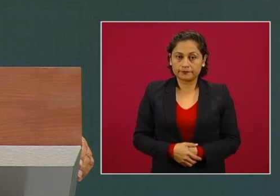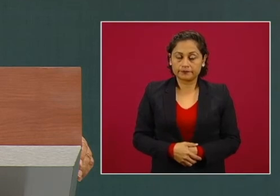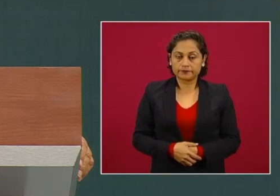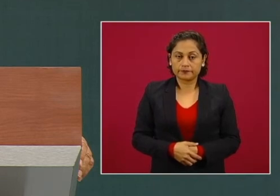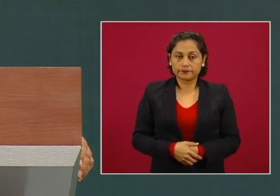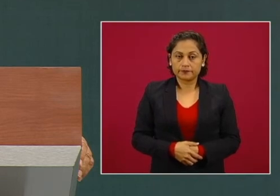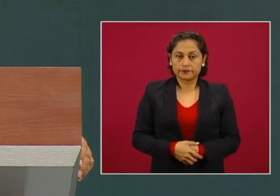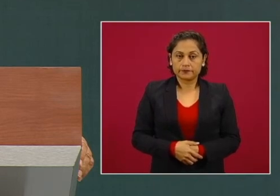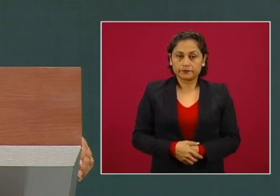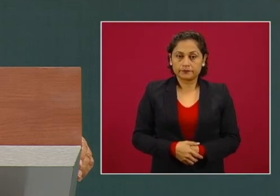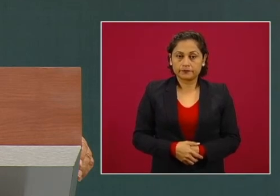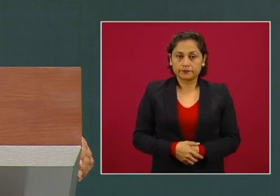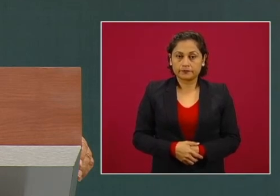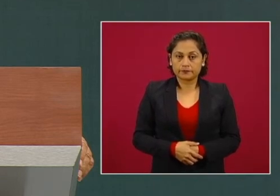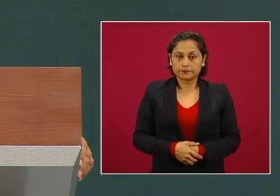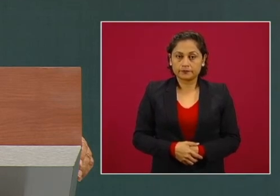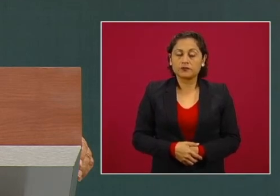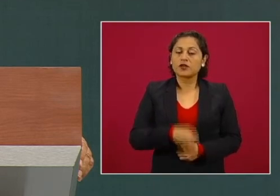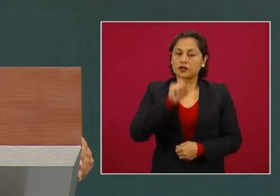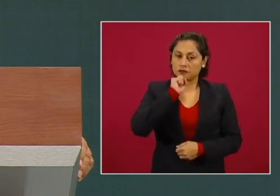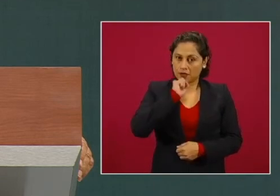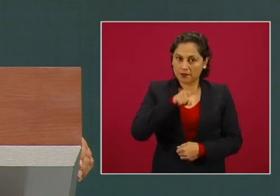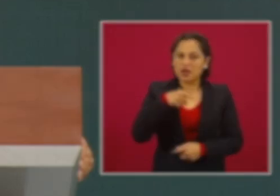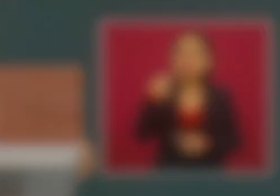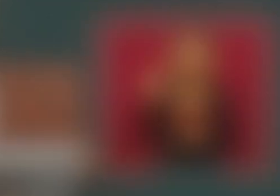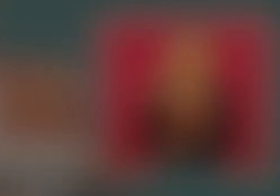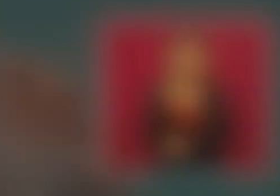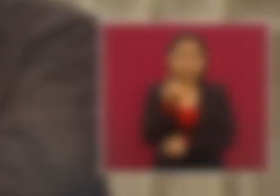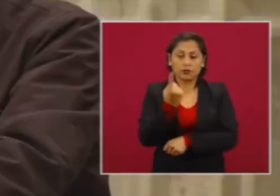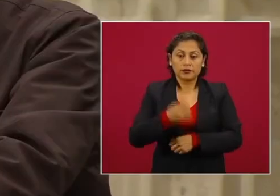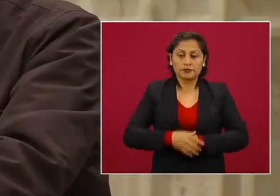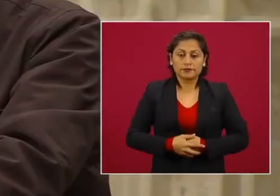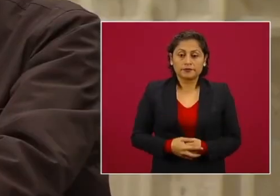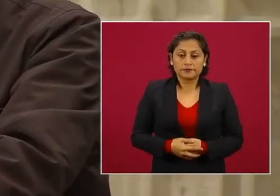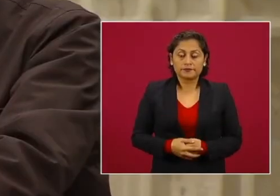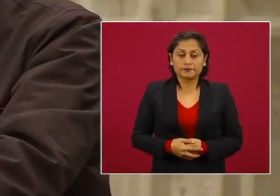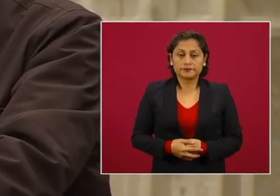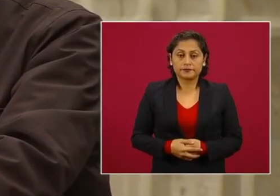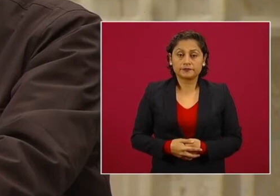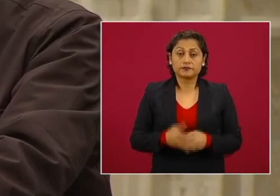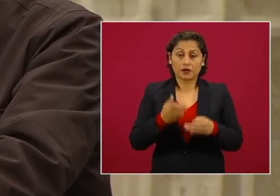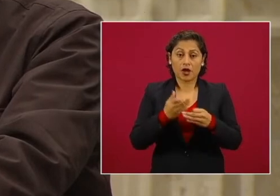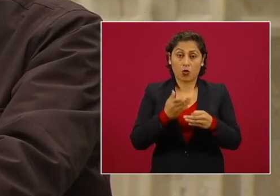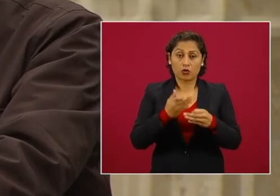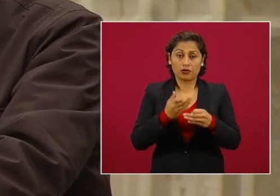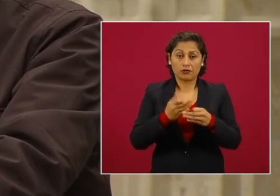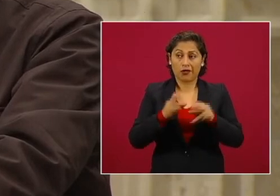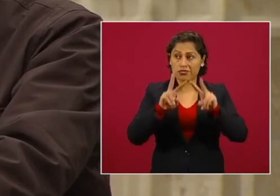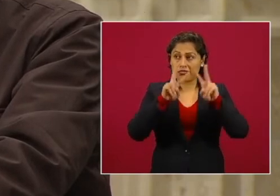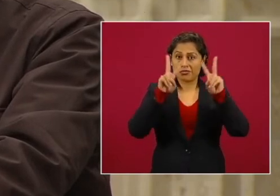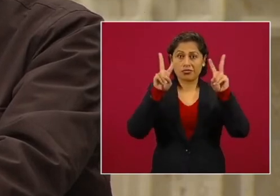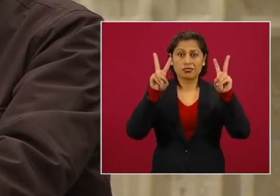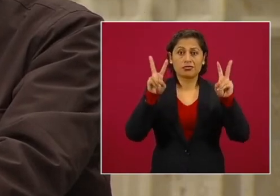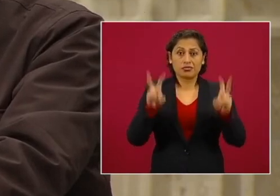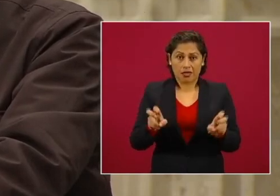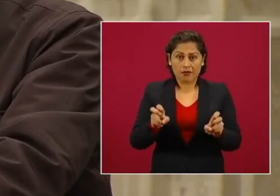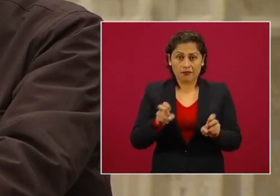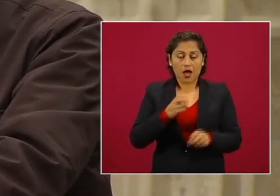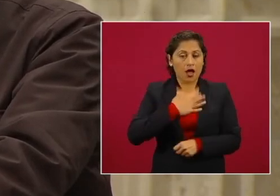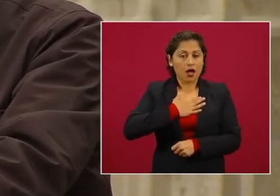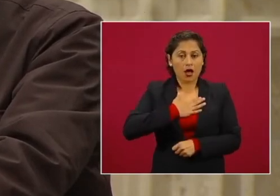todo con las fuerzas armadas una gran injusticia cometida por el estado